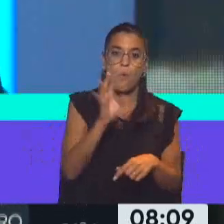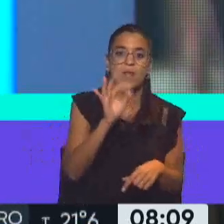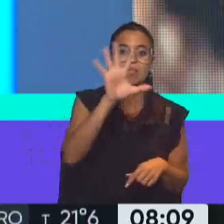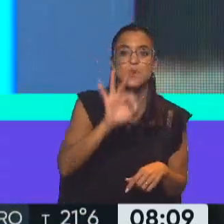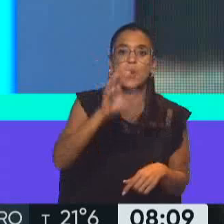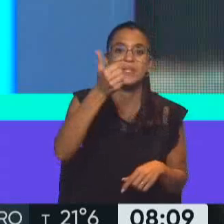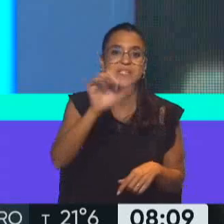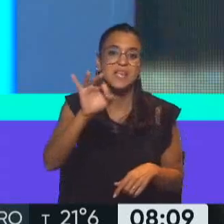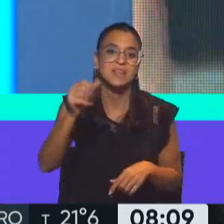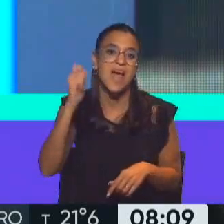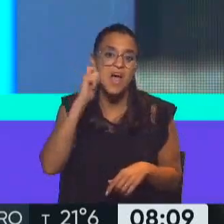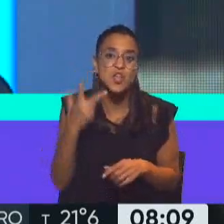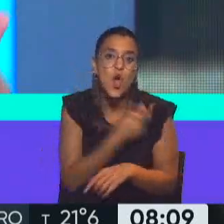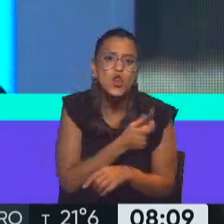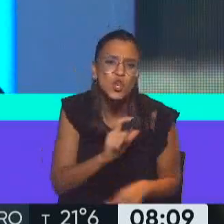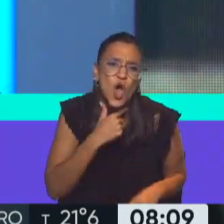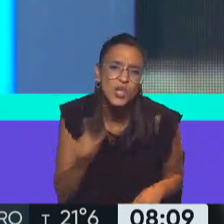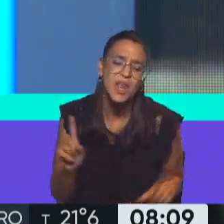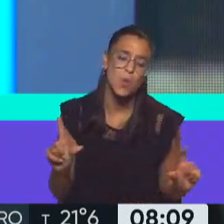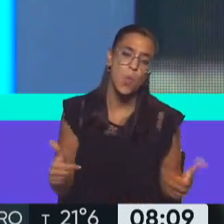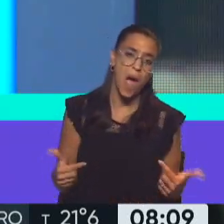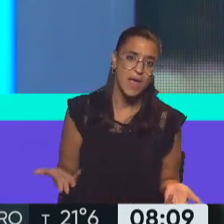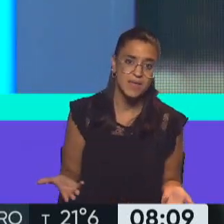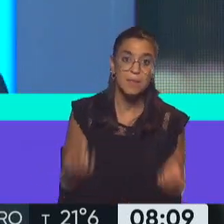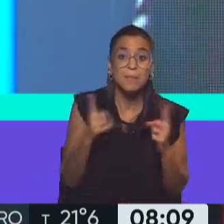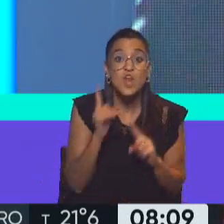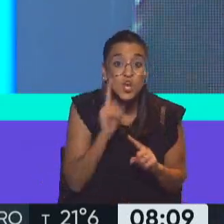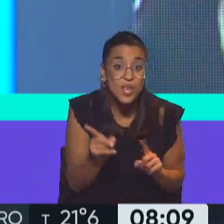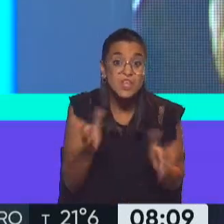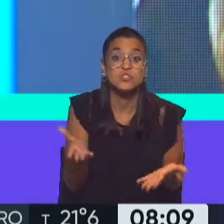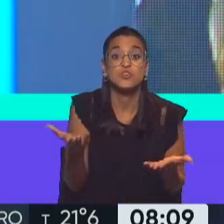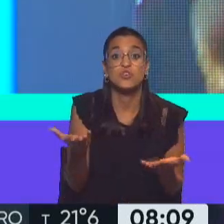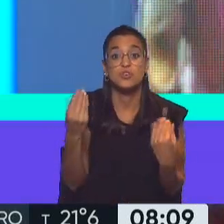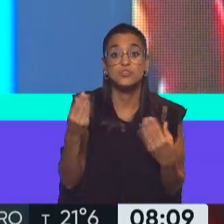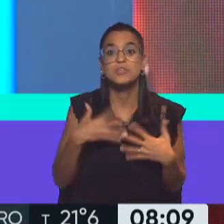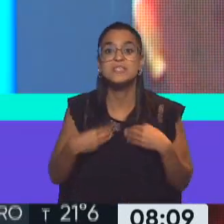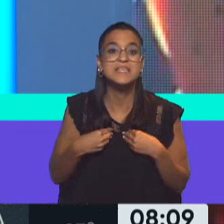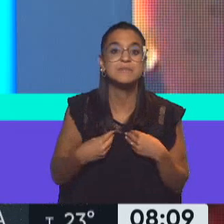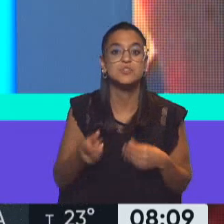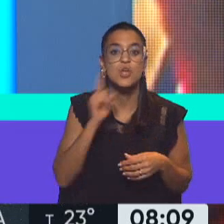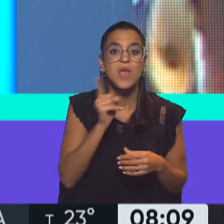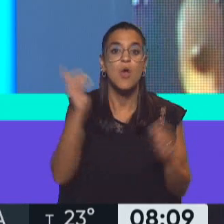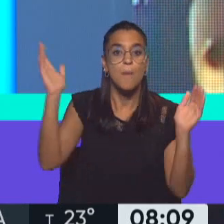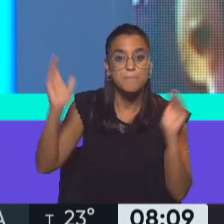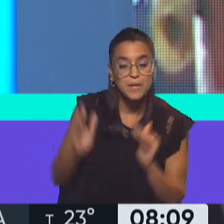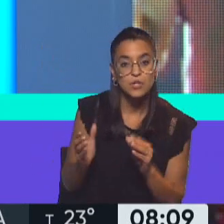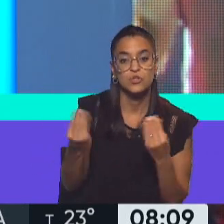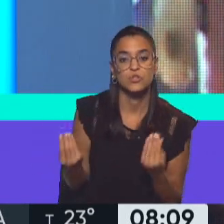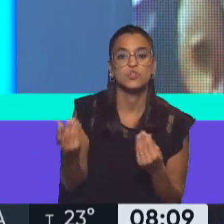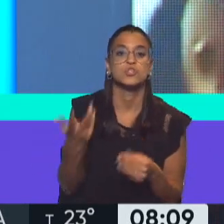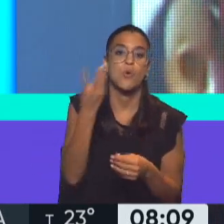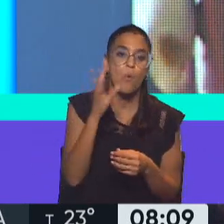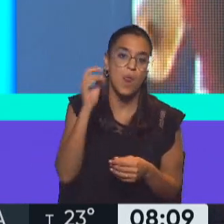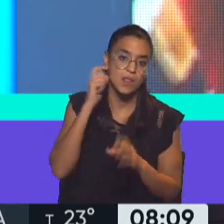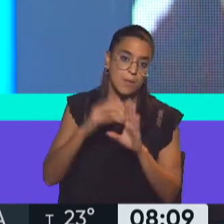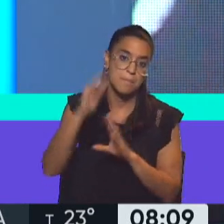50, 60 años no se vacune. O no se quiera vacunar. Exactamente. ¿no? Pero ese riesgo disminuye la sensación de riesgo hacia menores de